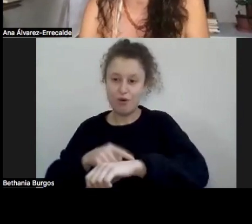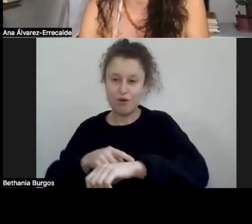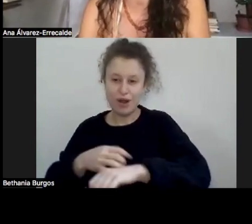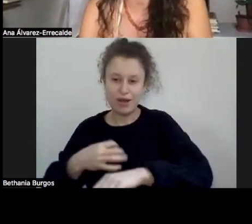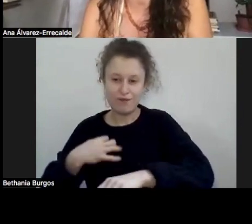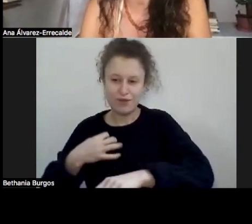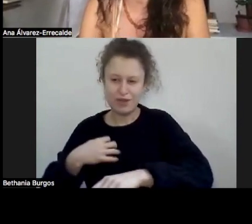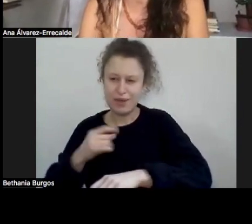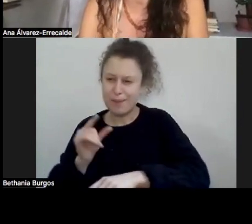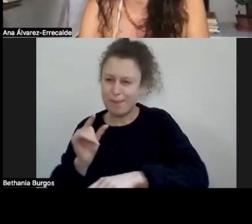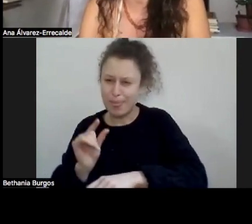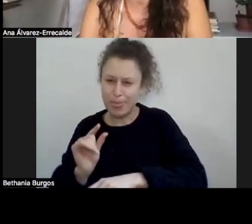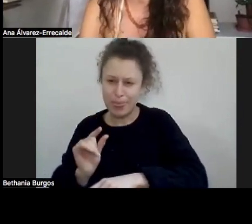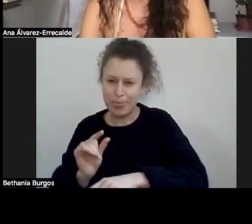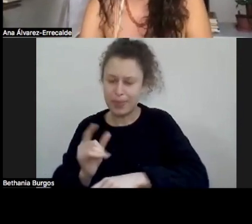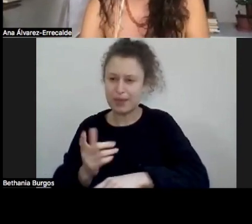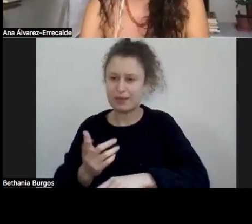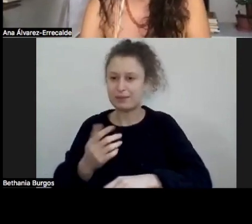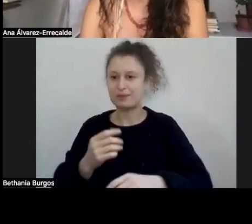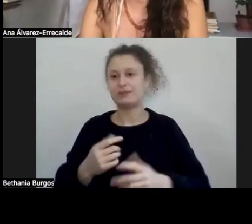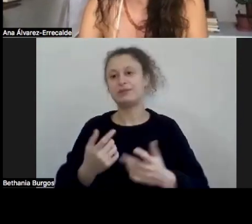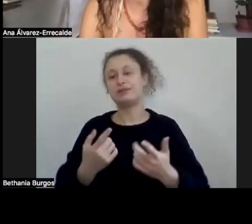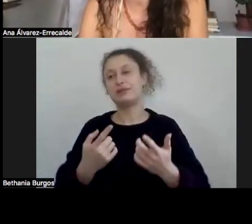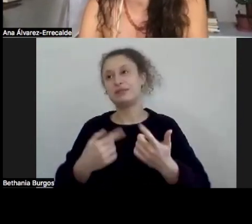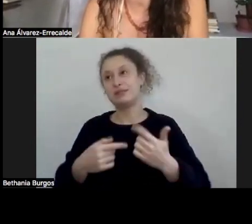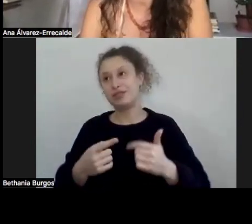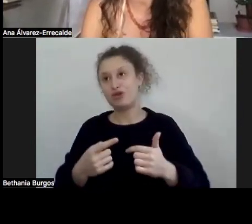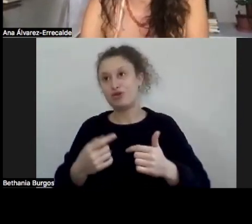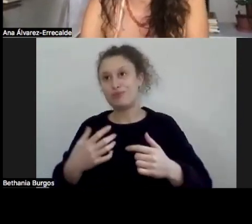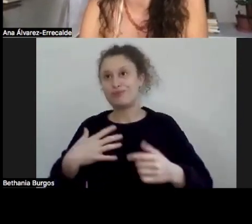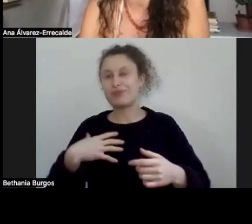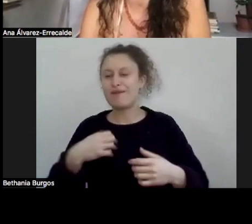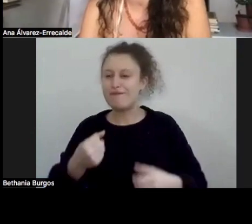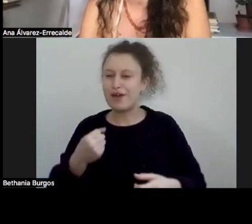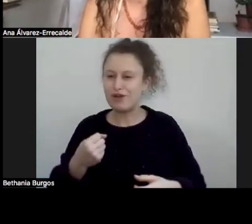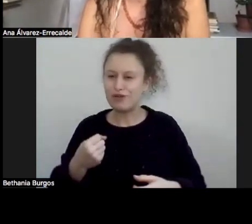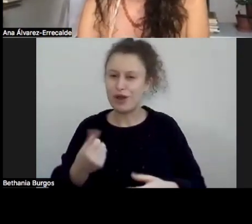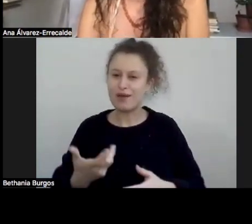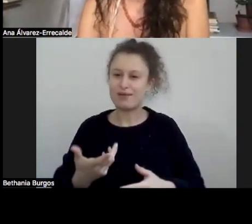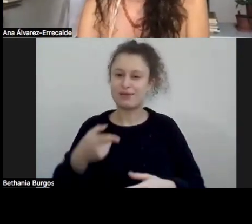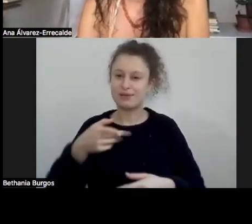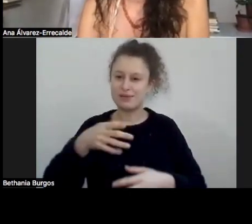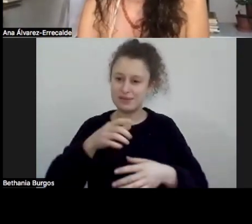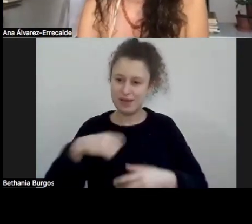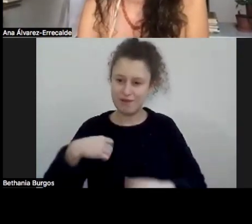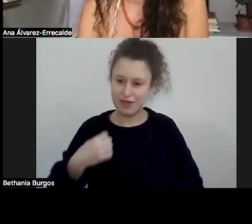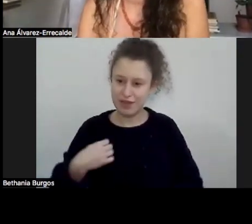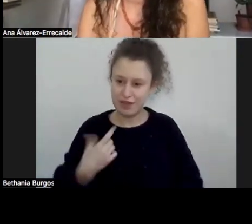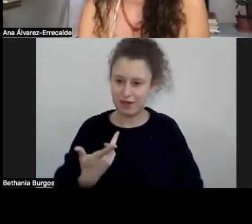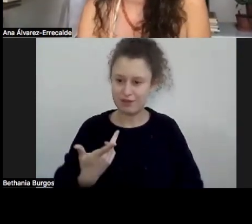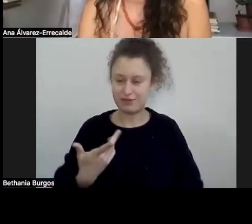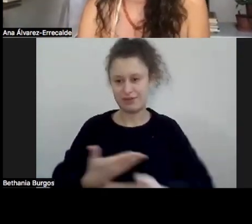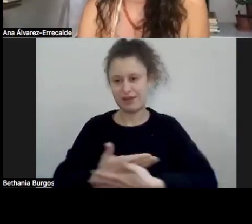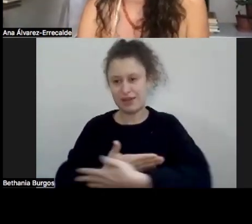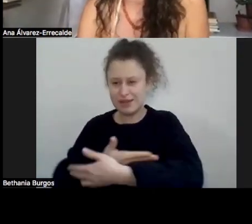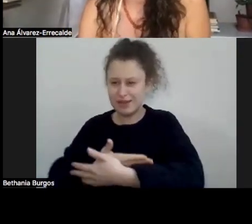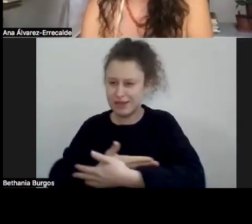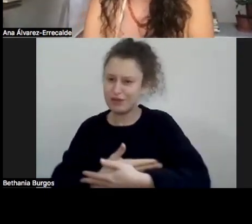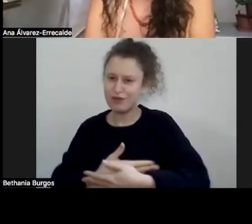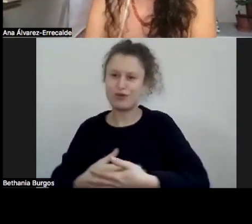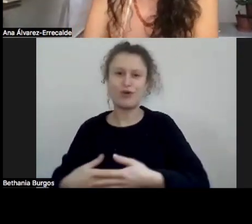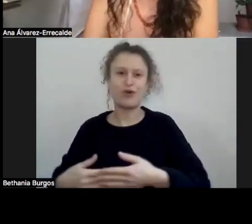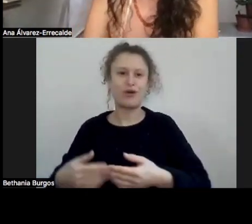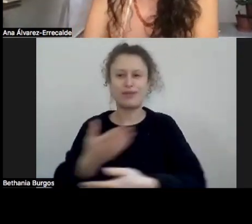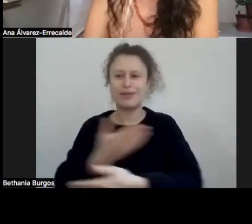esa valoración de esa vida, dure lo que dure y venga como venga. Porque a veces esos comentarios